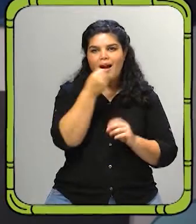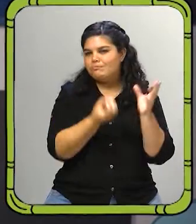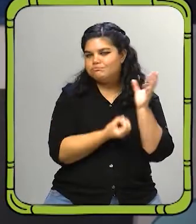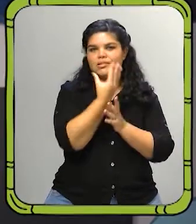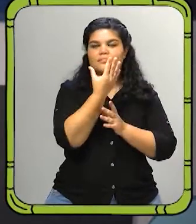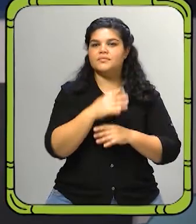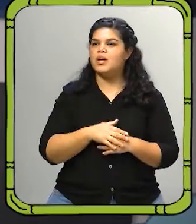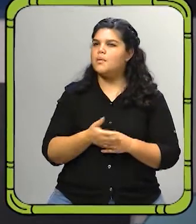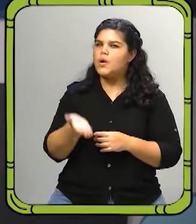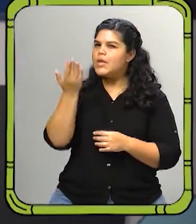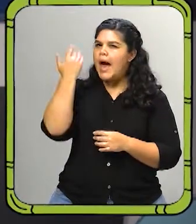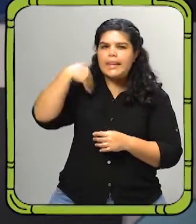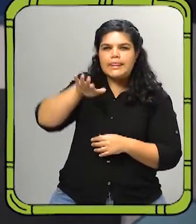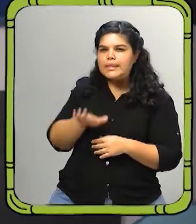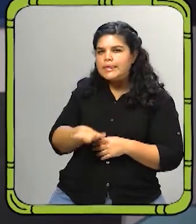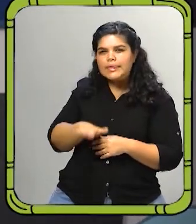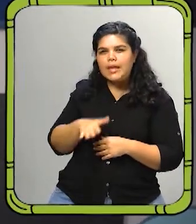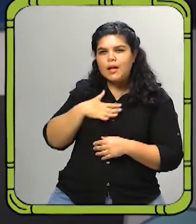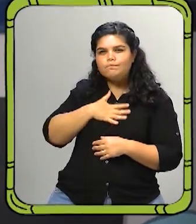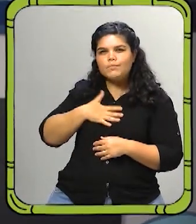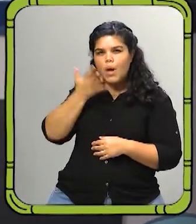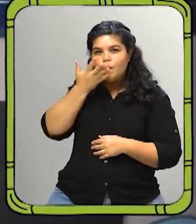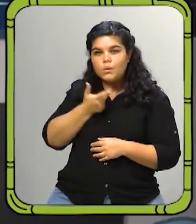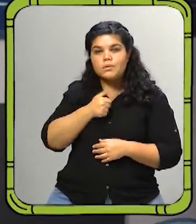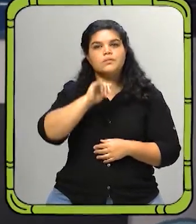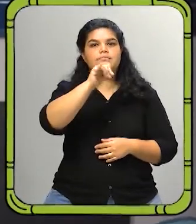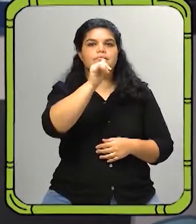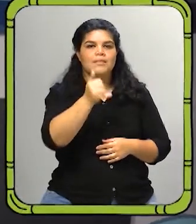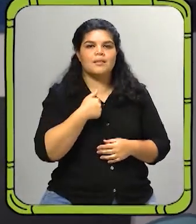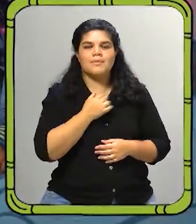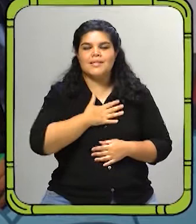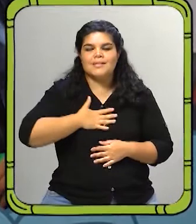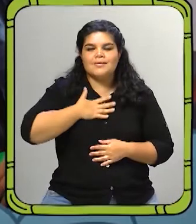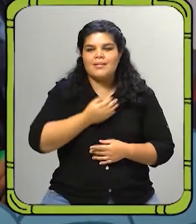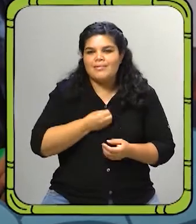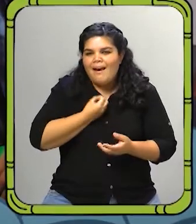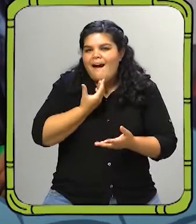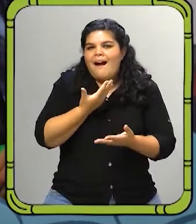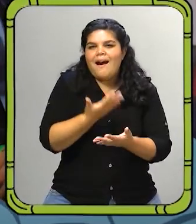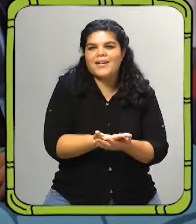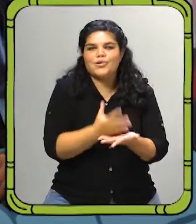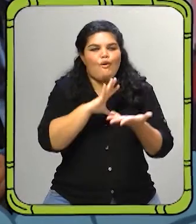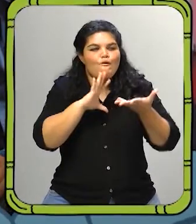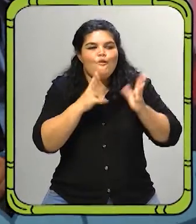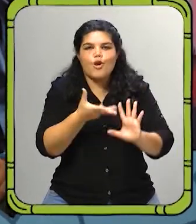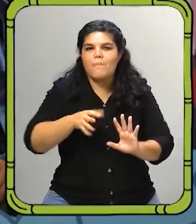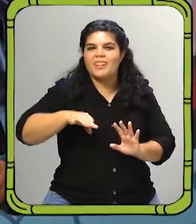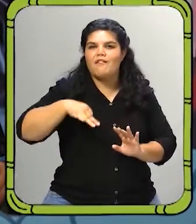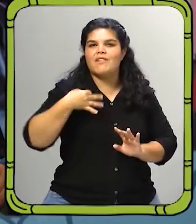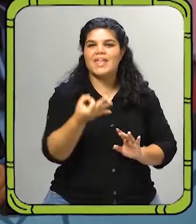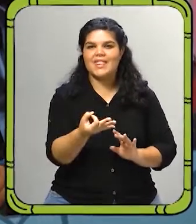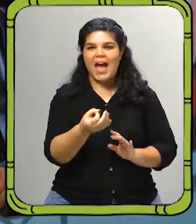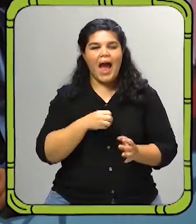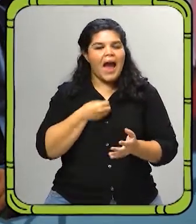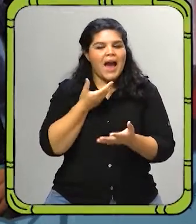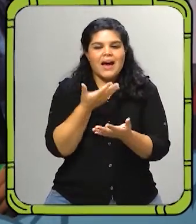músico. Sí, yo me sentía muy artista al principio. Es como que sabía que esa era mi forma de vivir, ¿no? El arte. Qué y